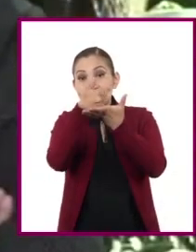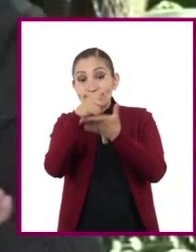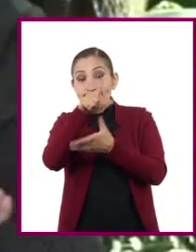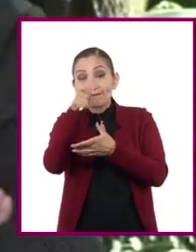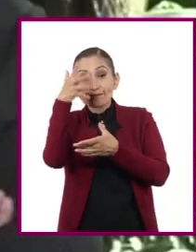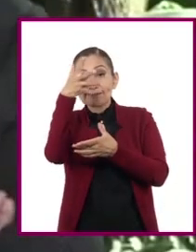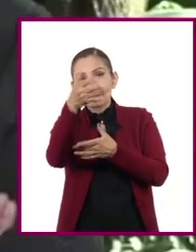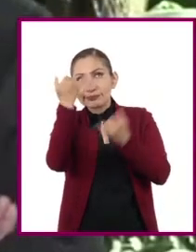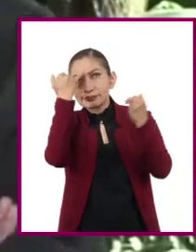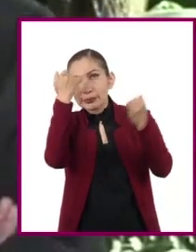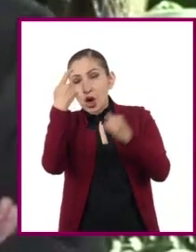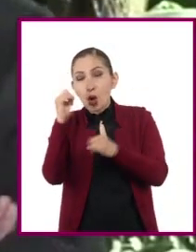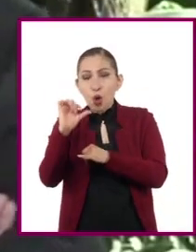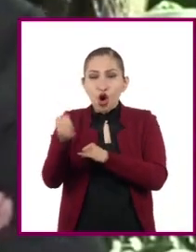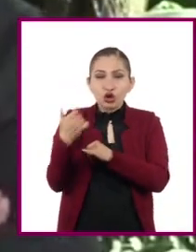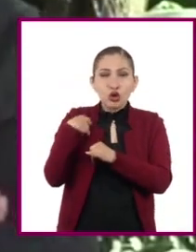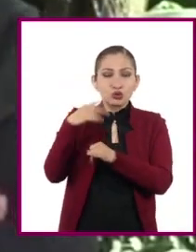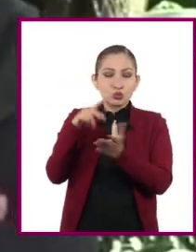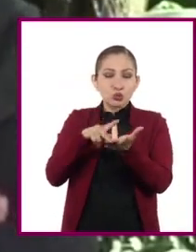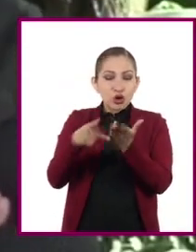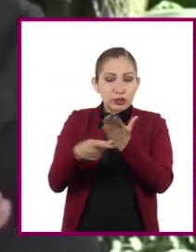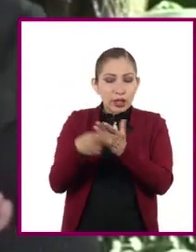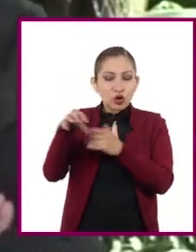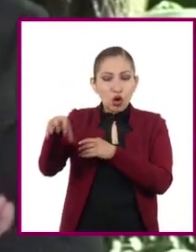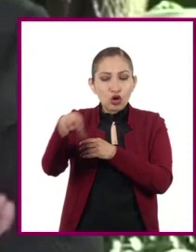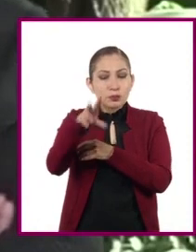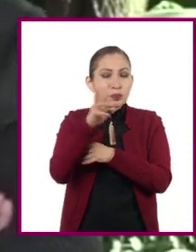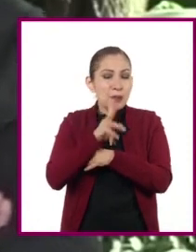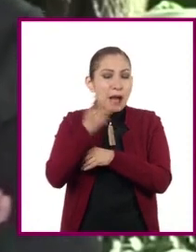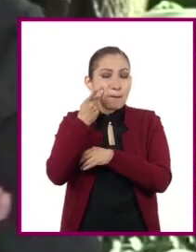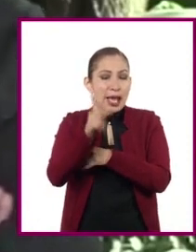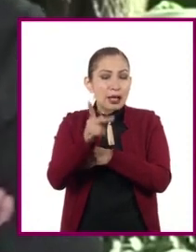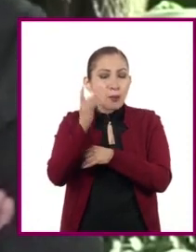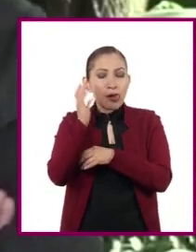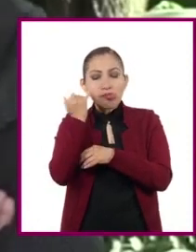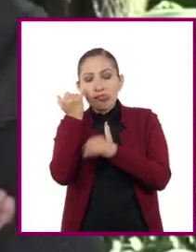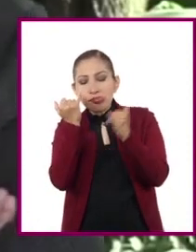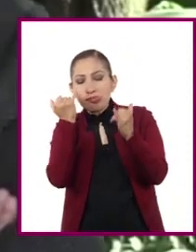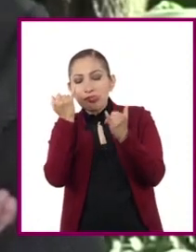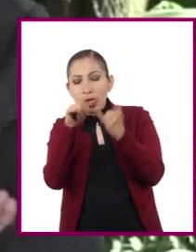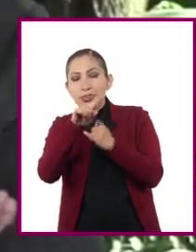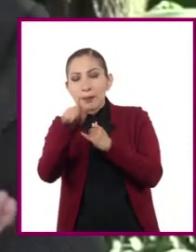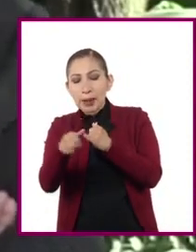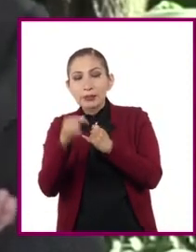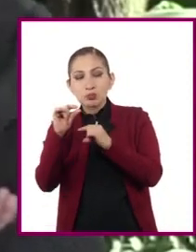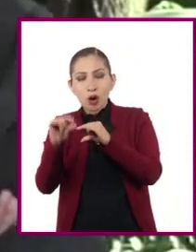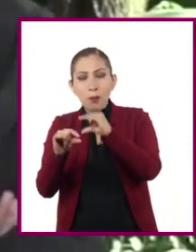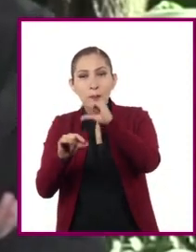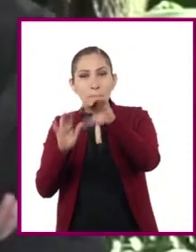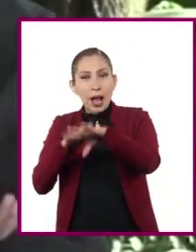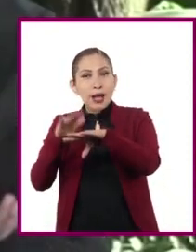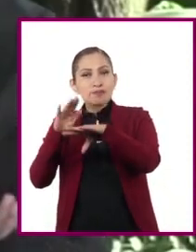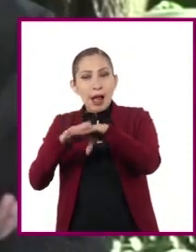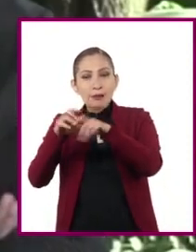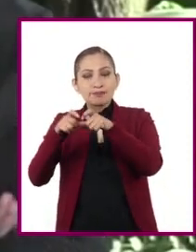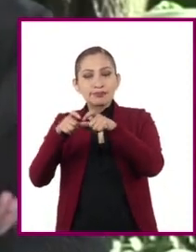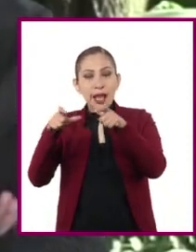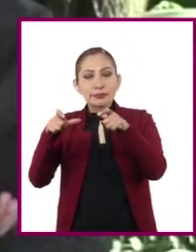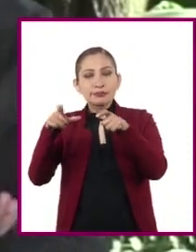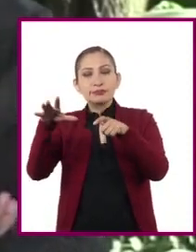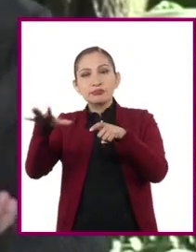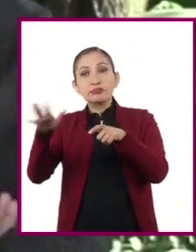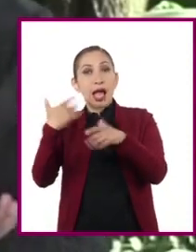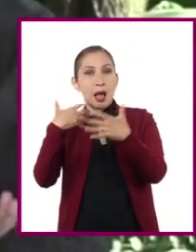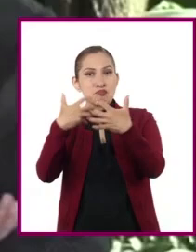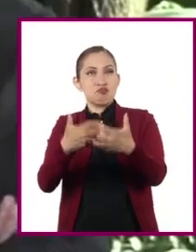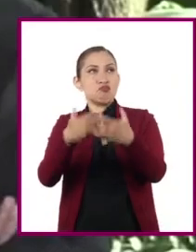permitir desarrollar pequeños prototipos para probar conceptos y después poderlos escalar a las dimensiones